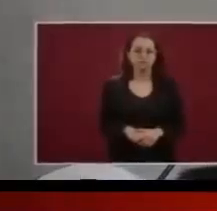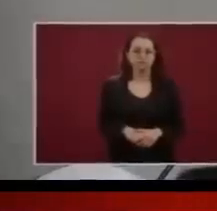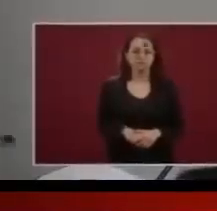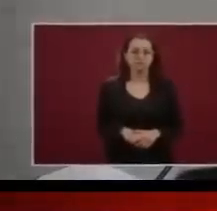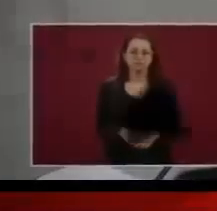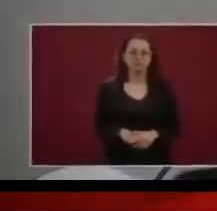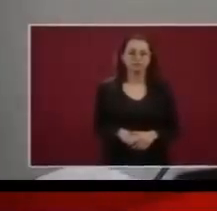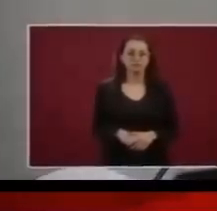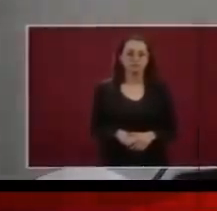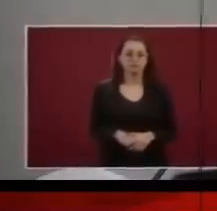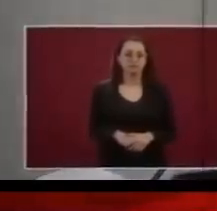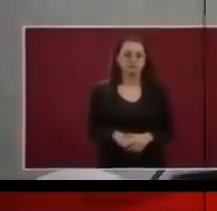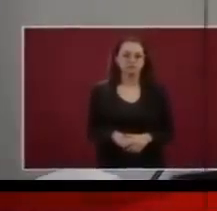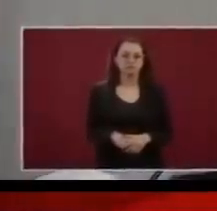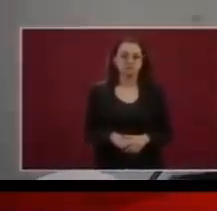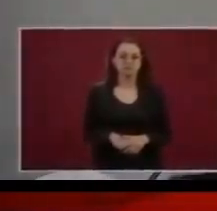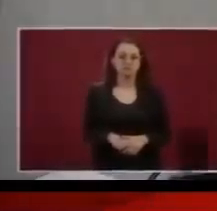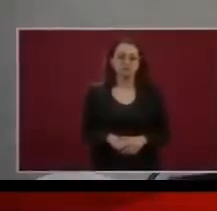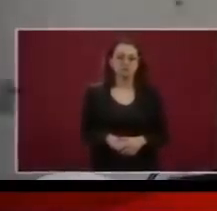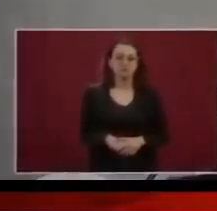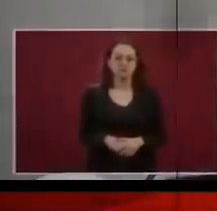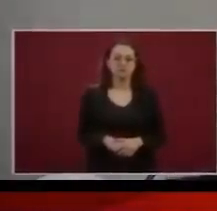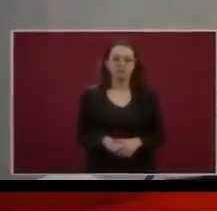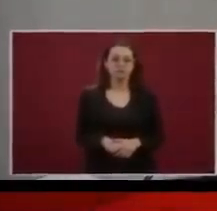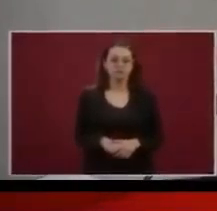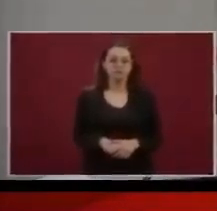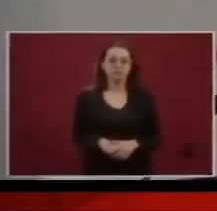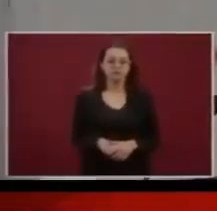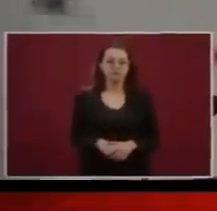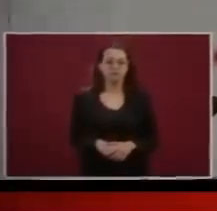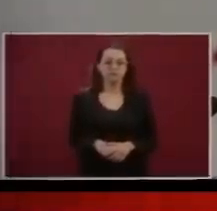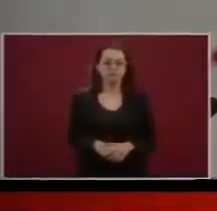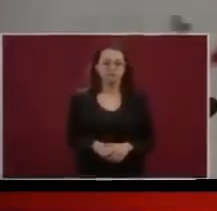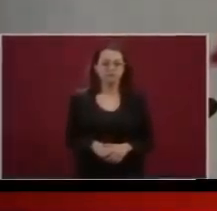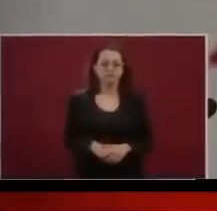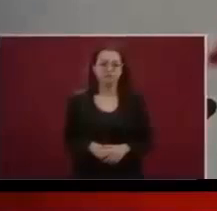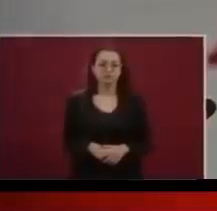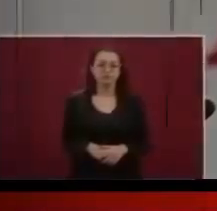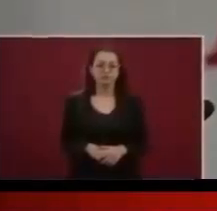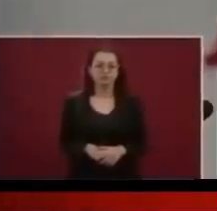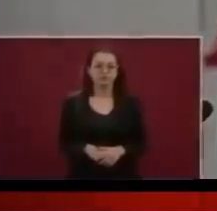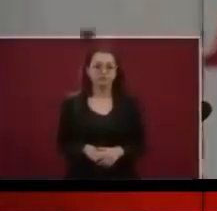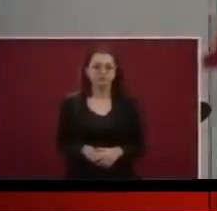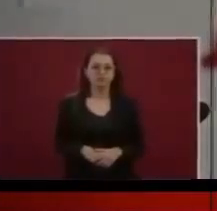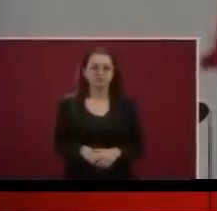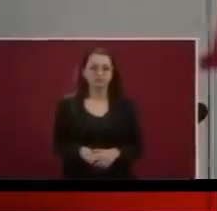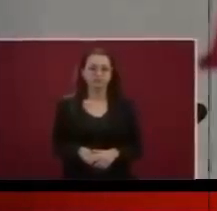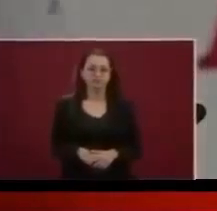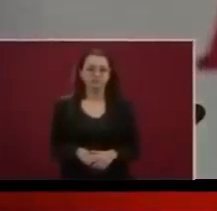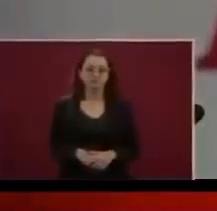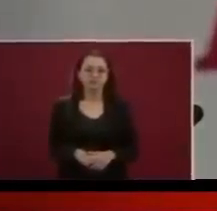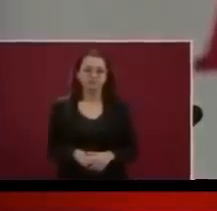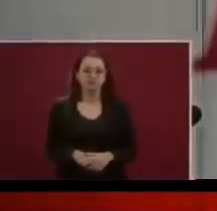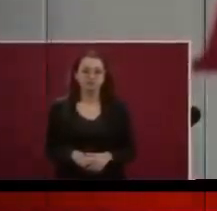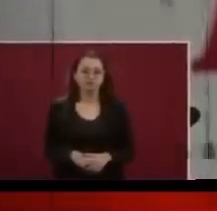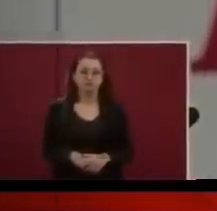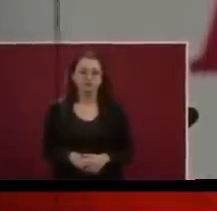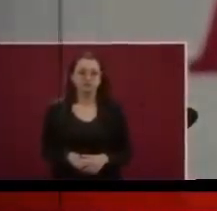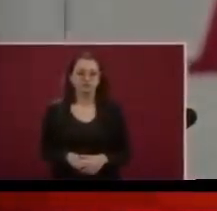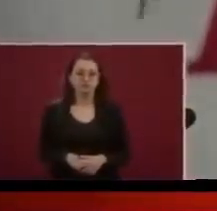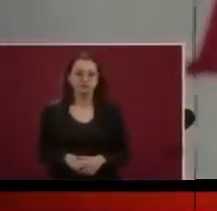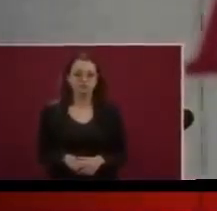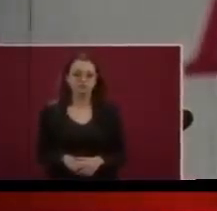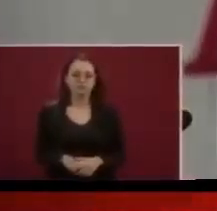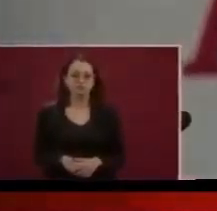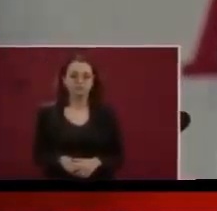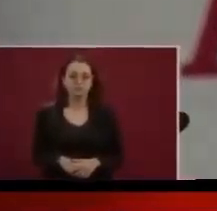los empresarios, donde explicó que no habrá despido de trabajadores y se crearán nuevos empleos, además de que dará mayor apoyo a las